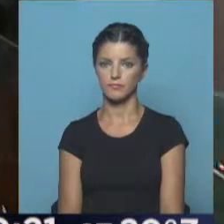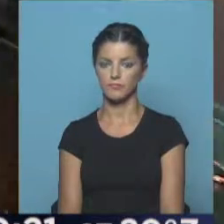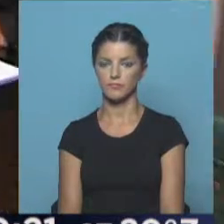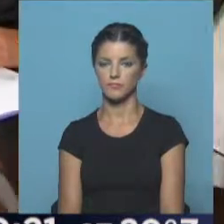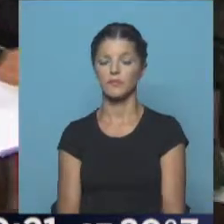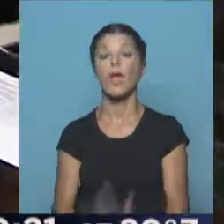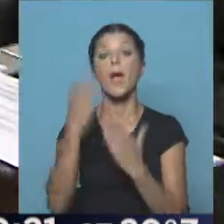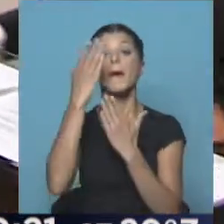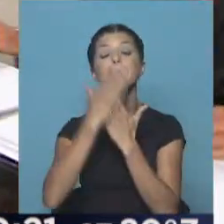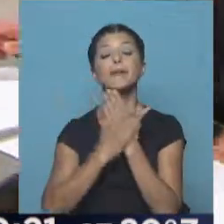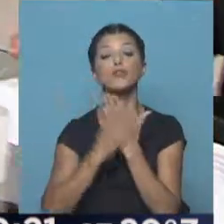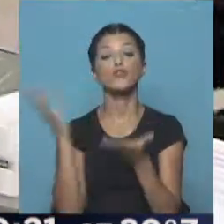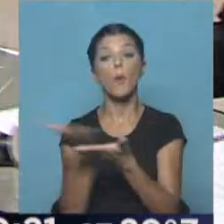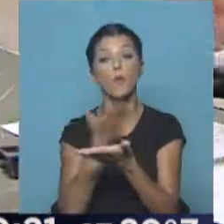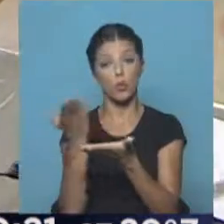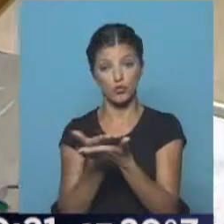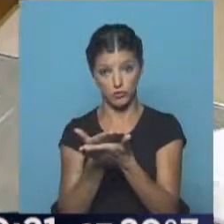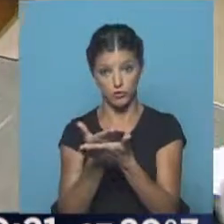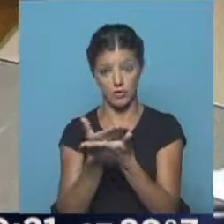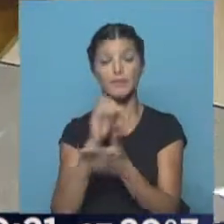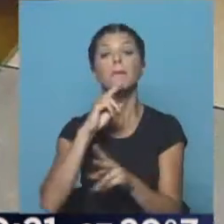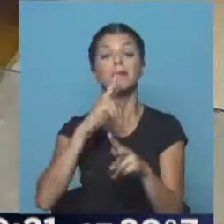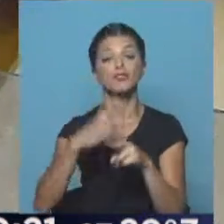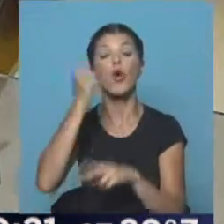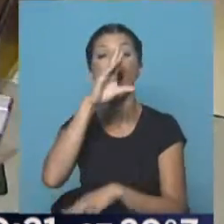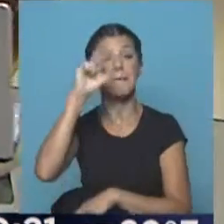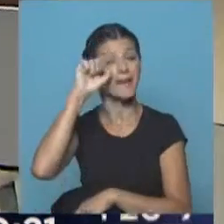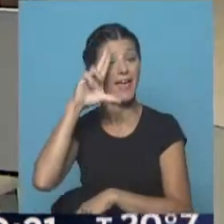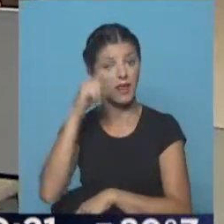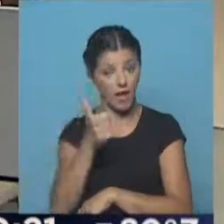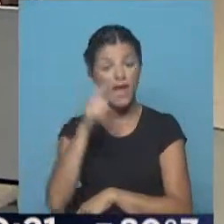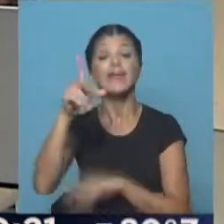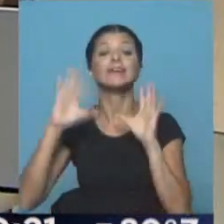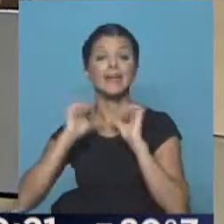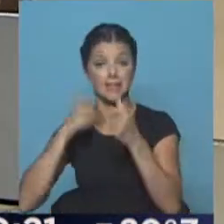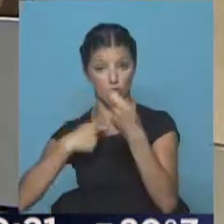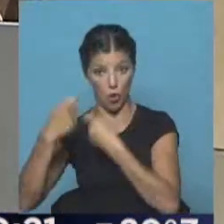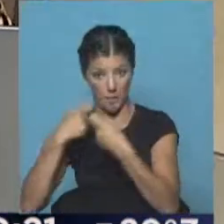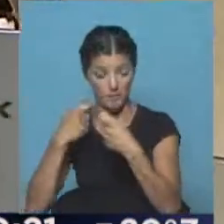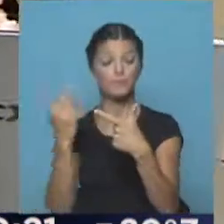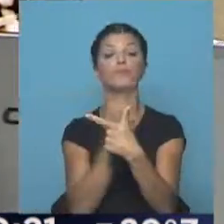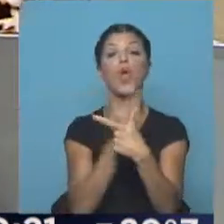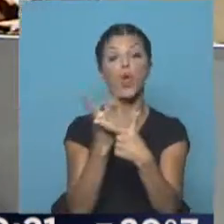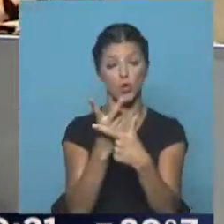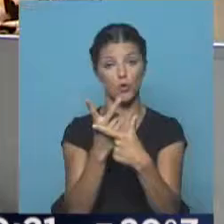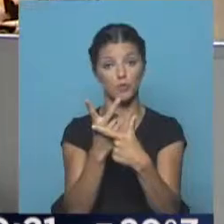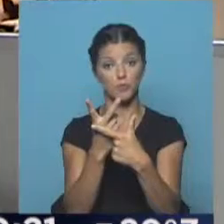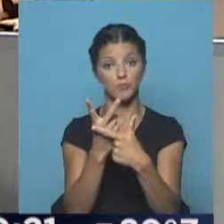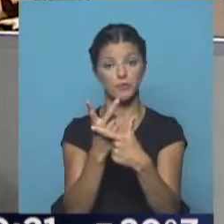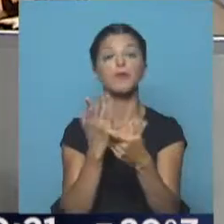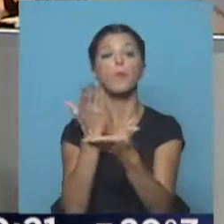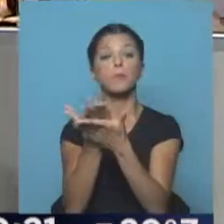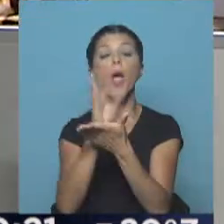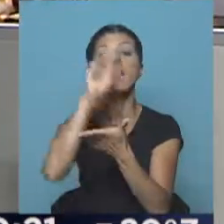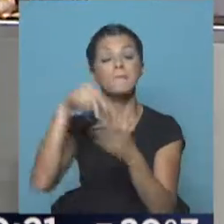El ministro de la Producción, Francisco Cabrera, y el secretario de Comercio, Miguel Brown, realizaron un lanzamiento. Es del